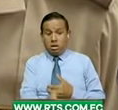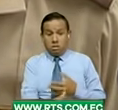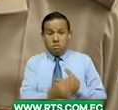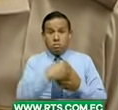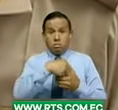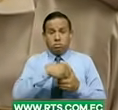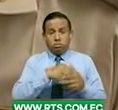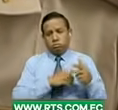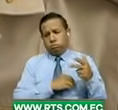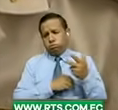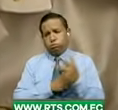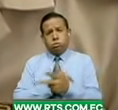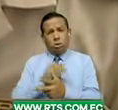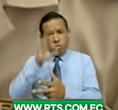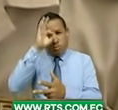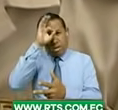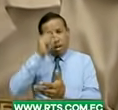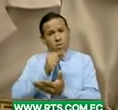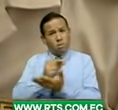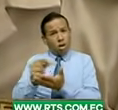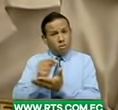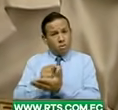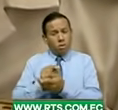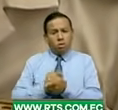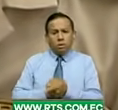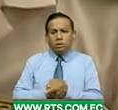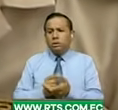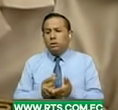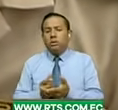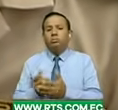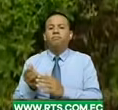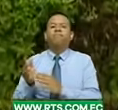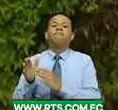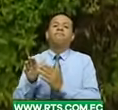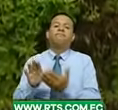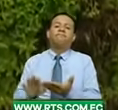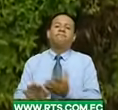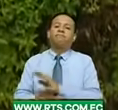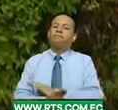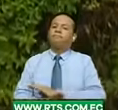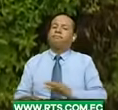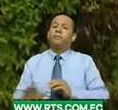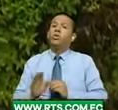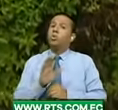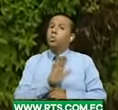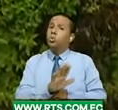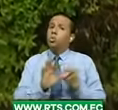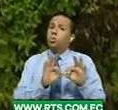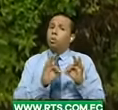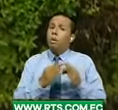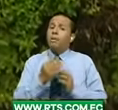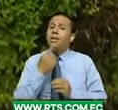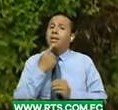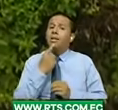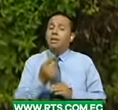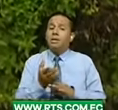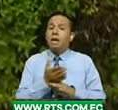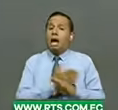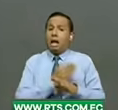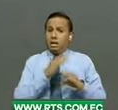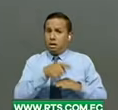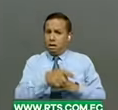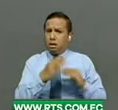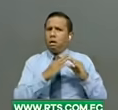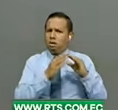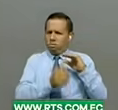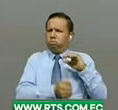al hospital del Guasmo, ya llega sin signos vitales. Familiares narraron que minutos antes se encontraba en